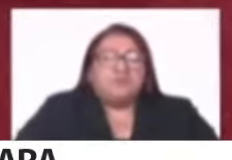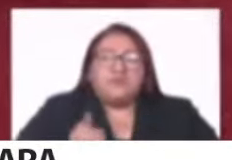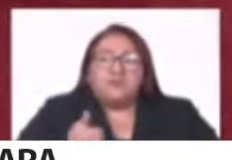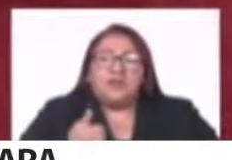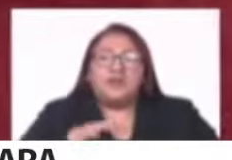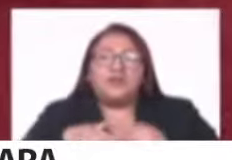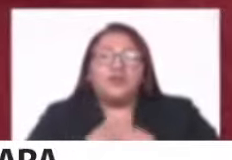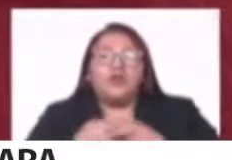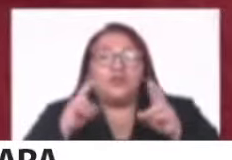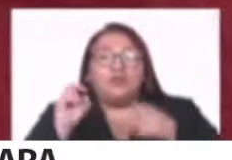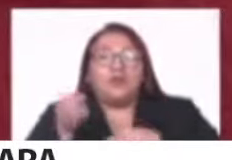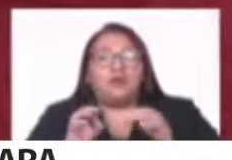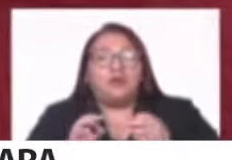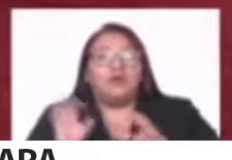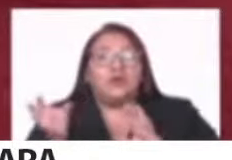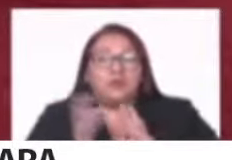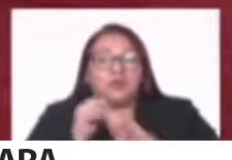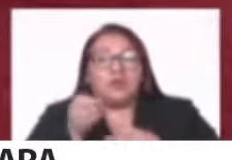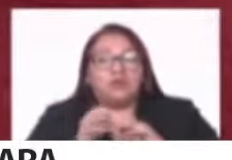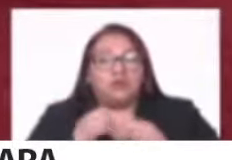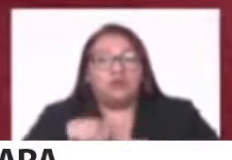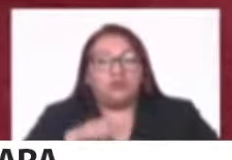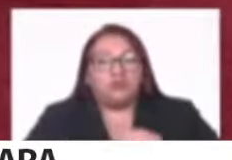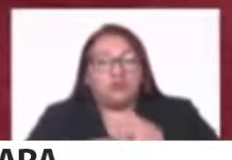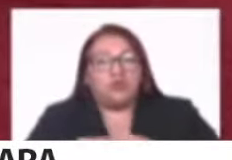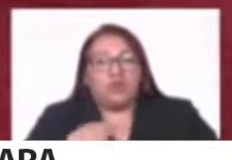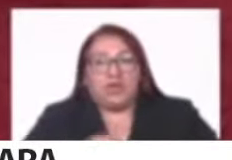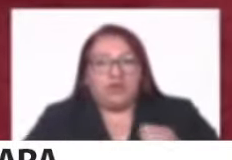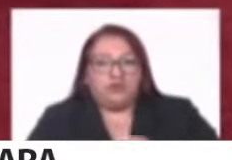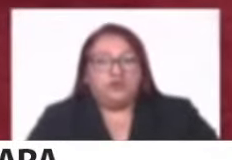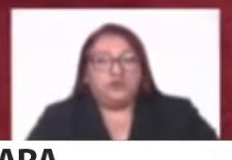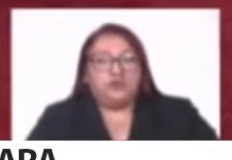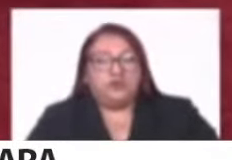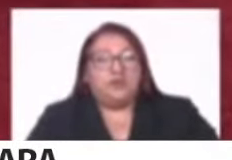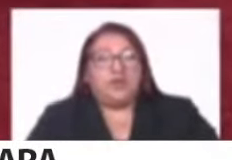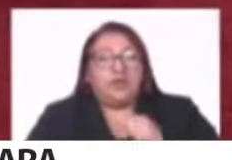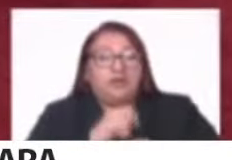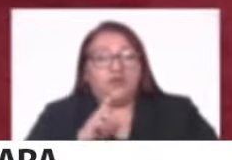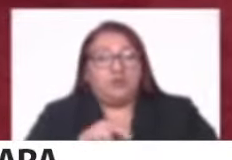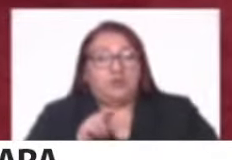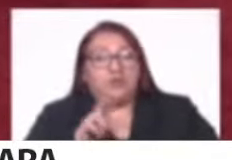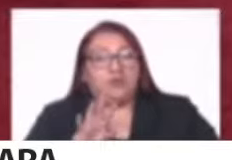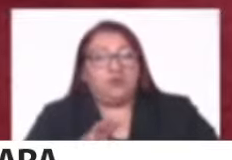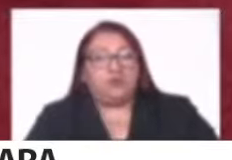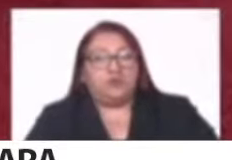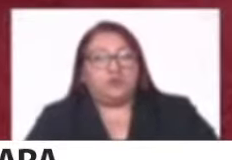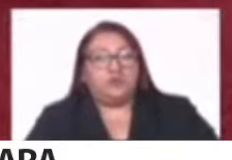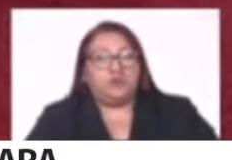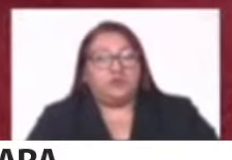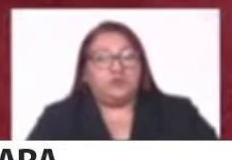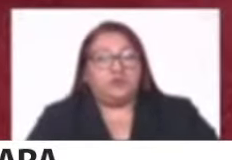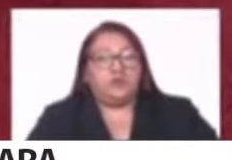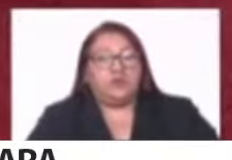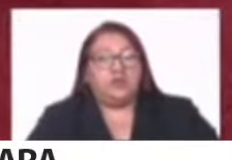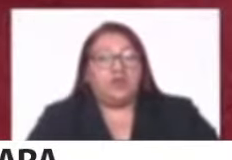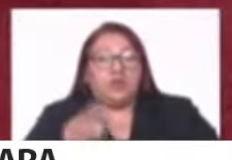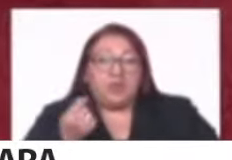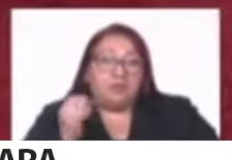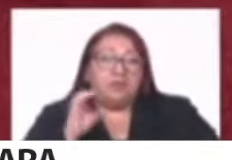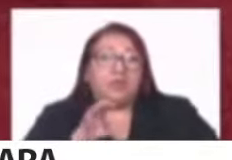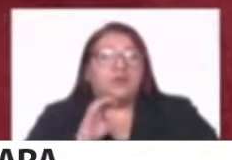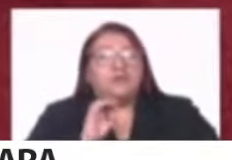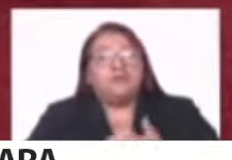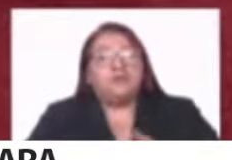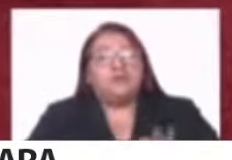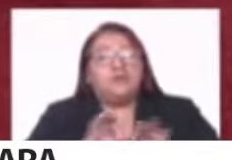nuestro modelo económico que adscribe la economía social de mercado. Para el año 2024, la asignación de recursos es